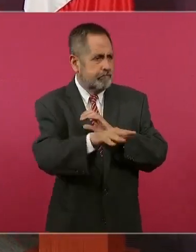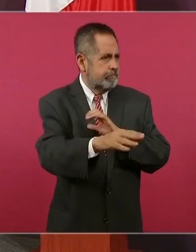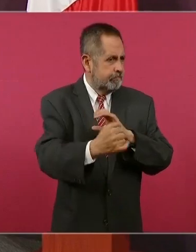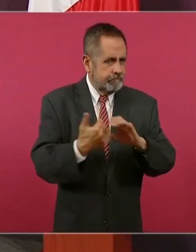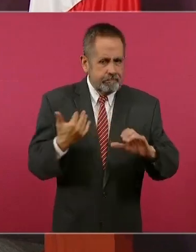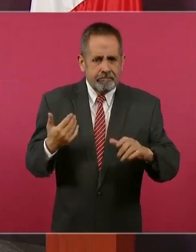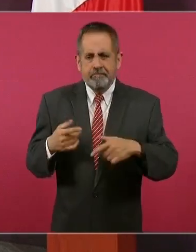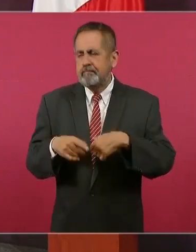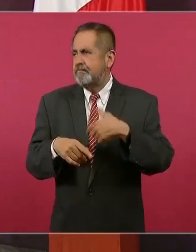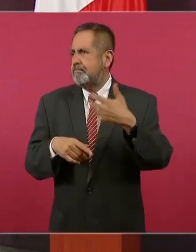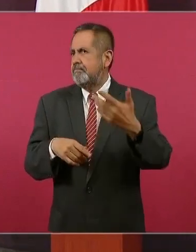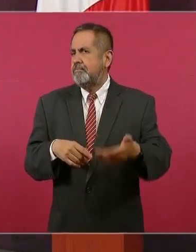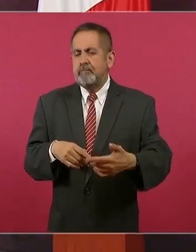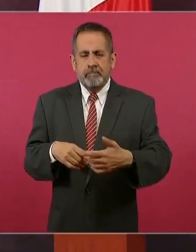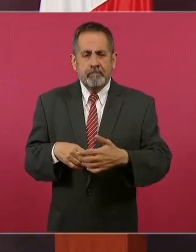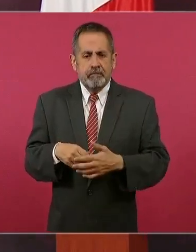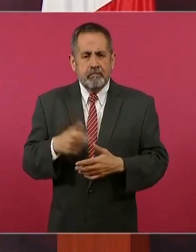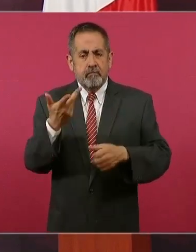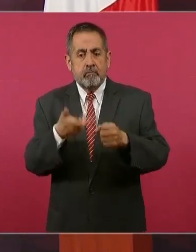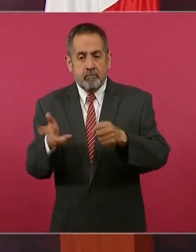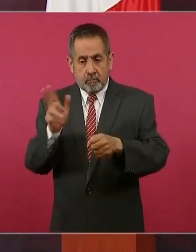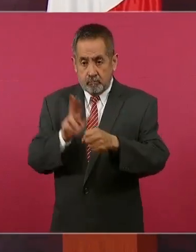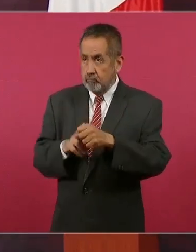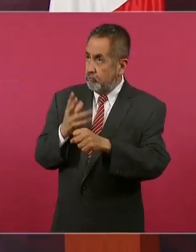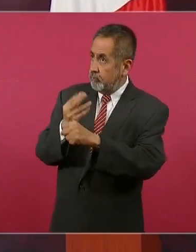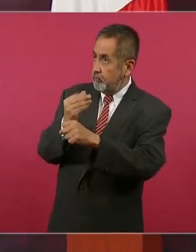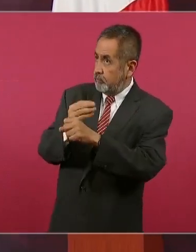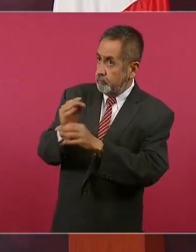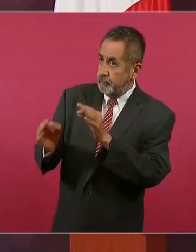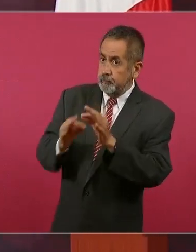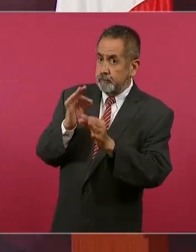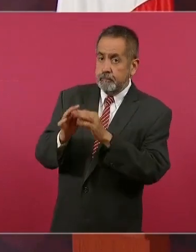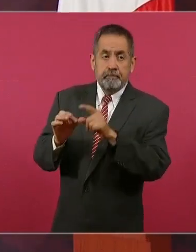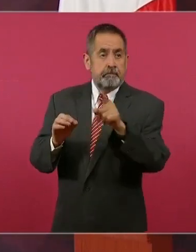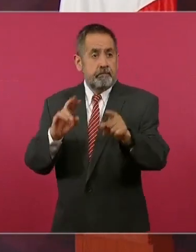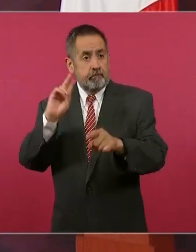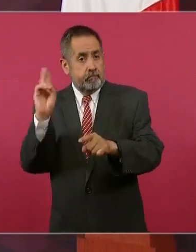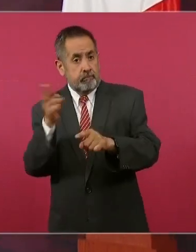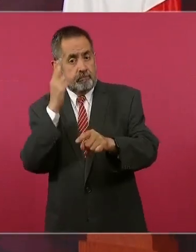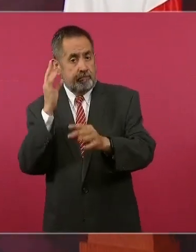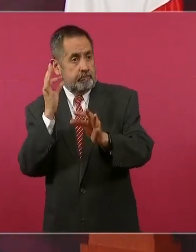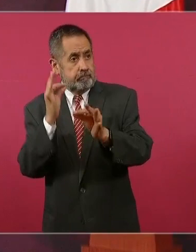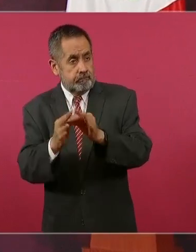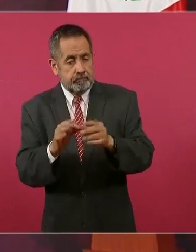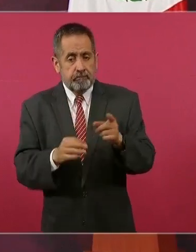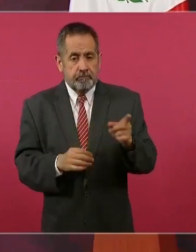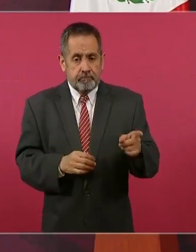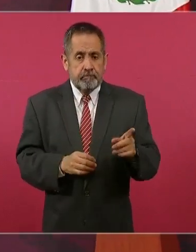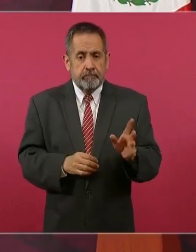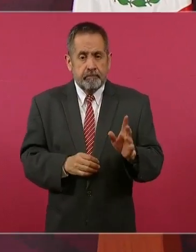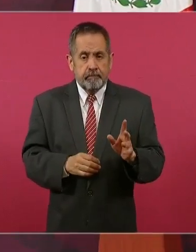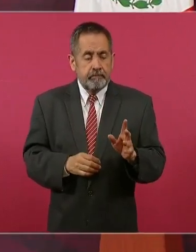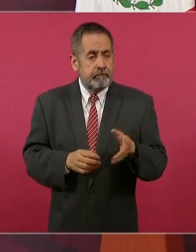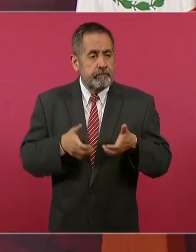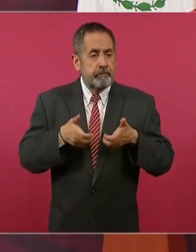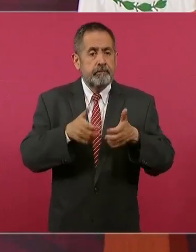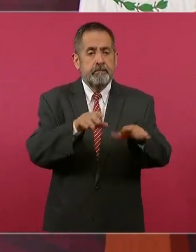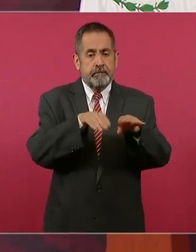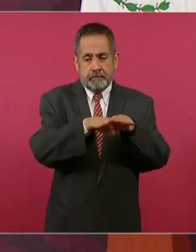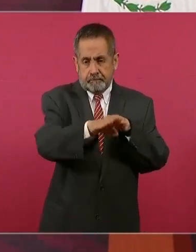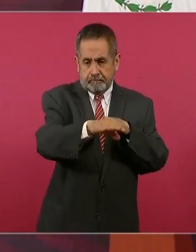terminar, desde luego, hospitales, universidades, terminar